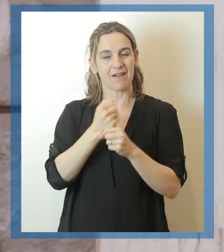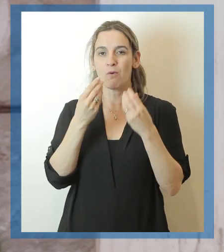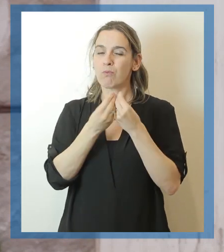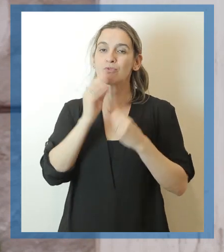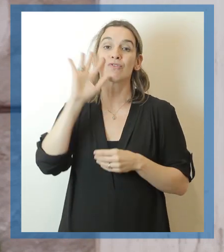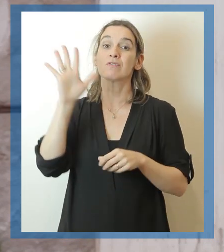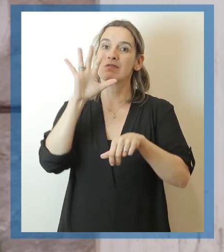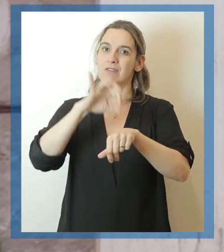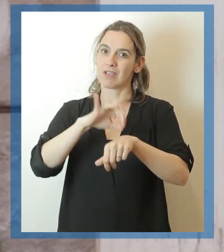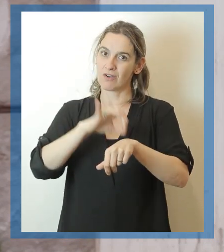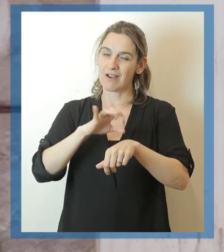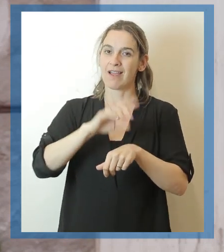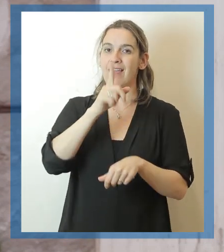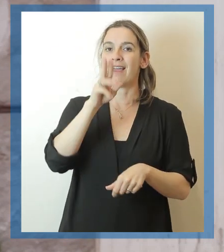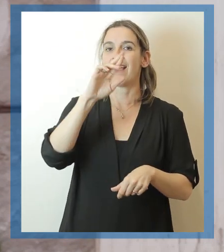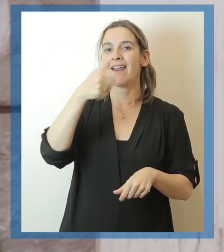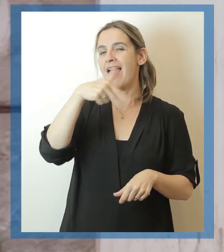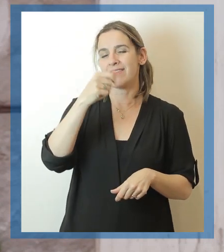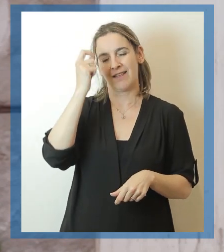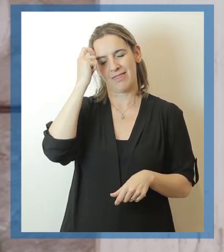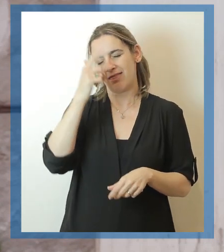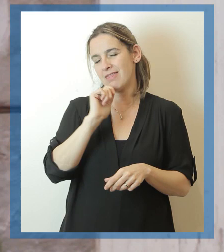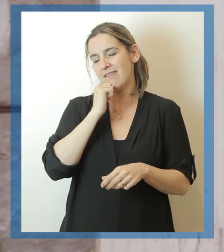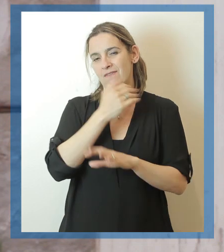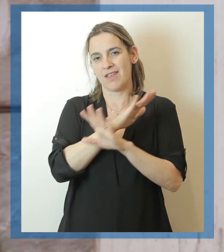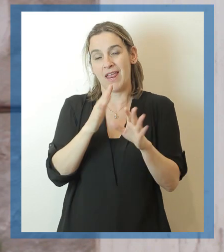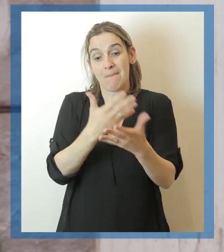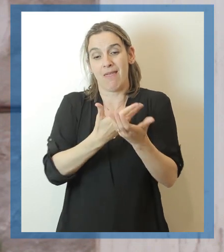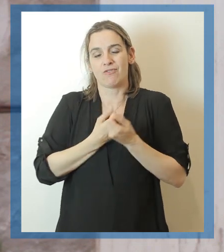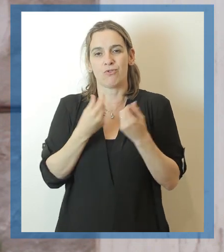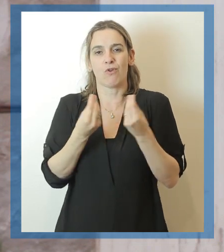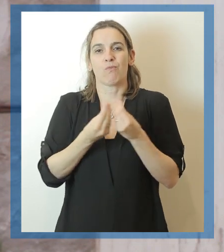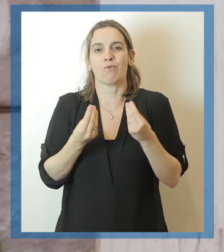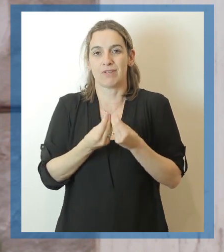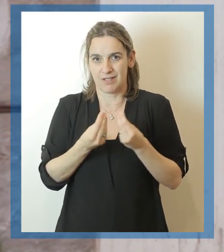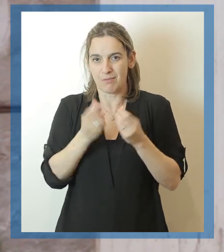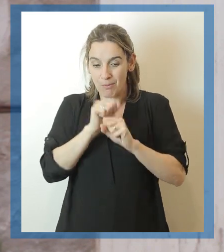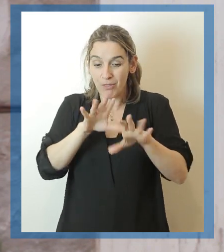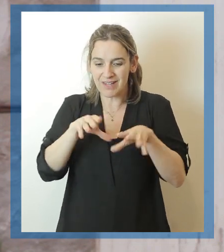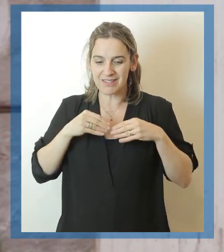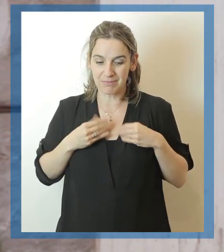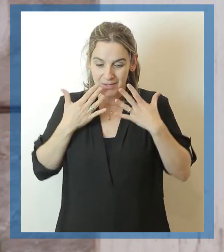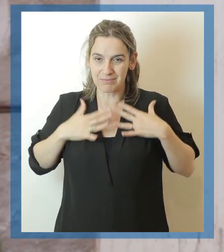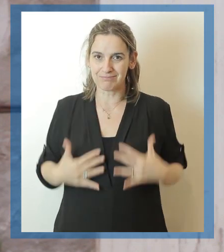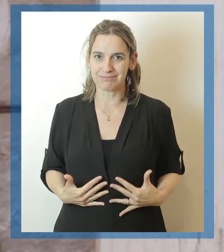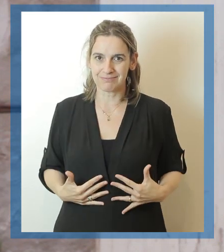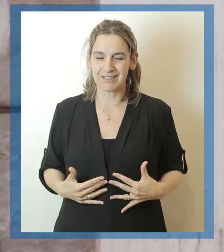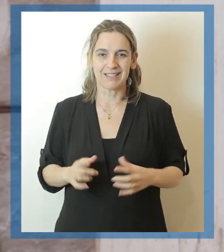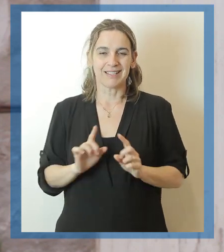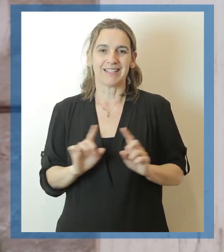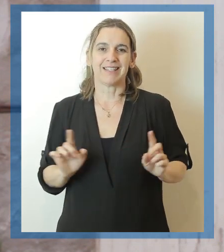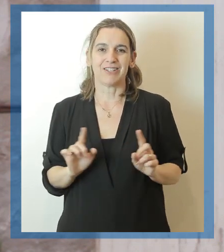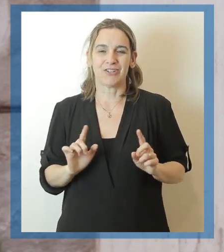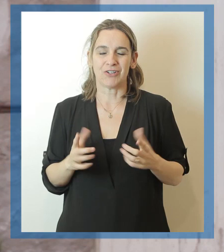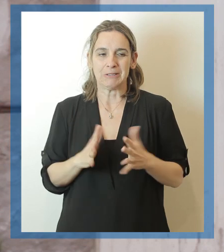me tiraban para atrás. Yo cuando entré a Uruguay Trabaja como que trabajé mucho con la psicóloga Victoria Graña, que es una genia, y como que me ayudó muchísimo